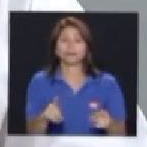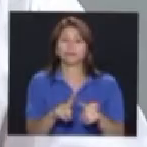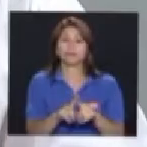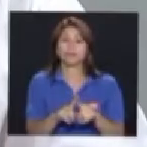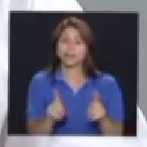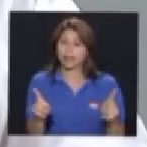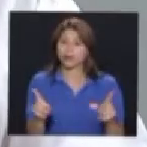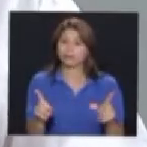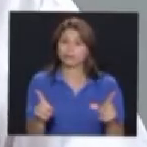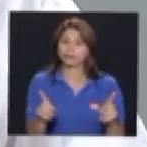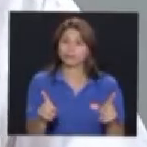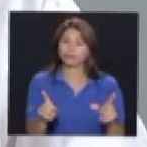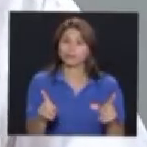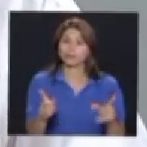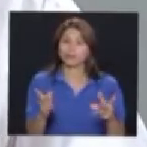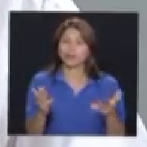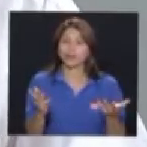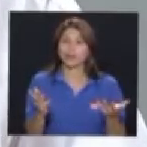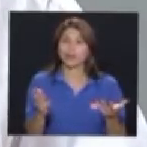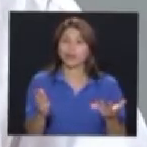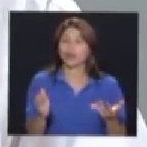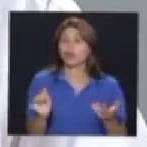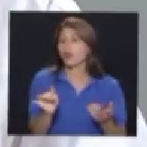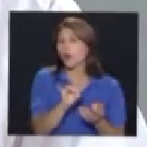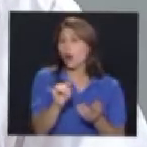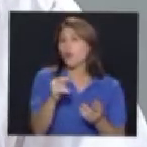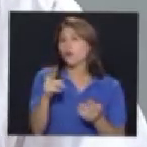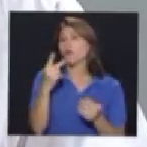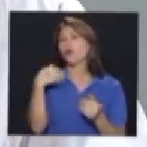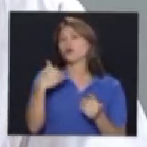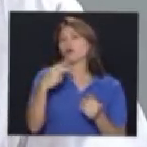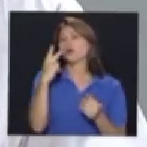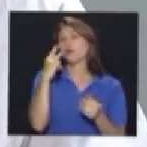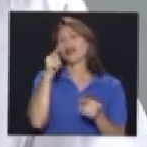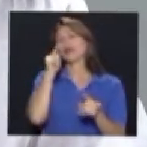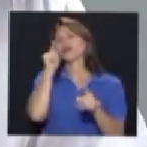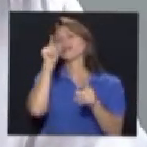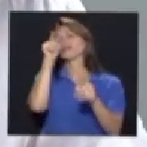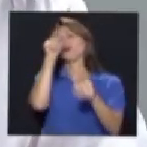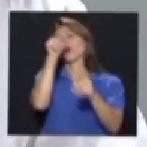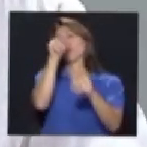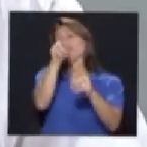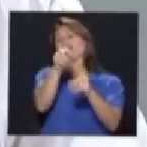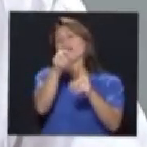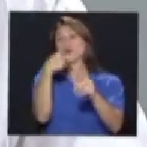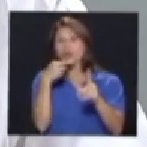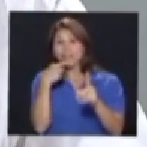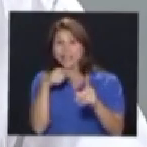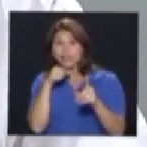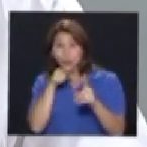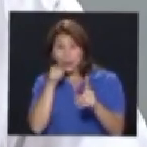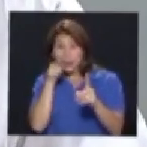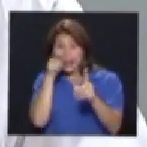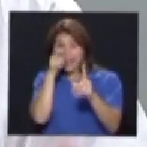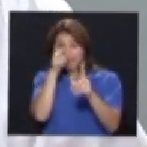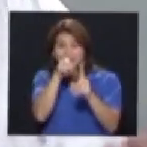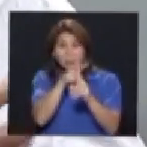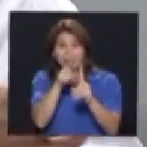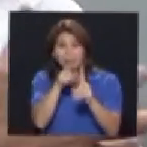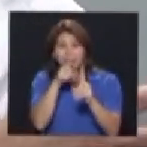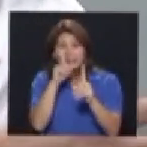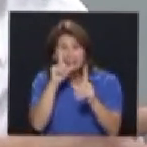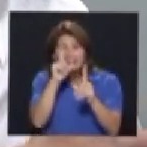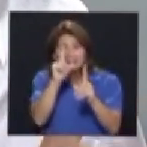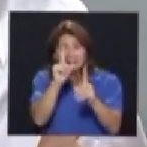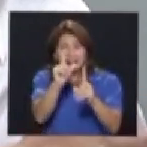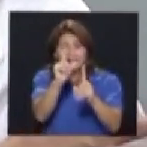Pero hay que decir que como es el horizonte, que uno dice voy a correr hacia el horizonte y el horizonte se mueve, en realidad hay que decir que el Estado de la